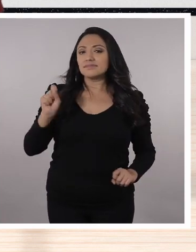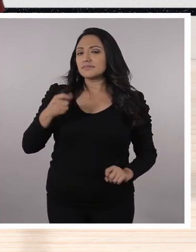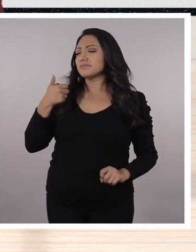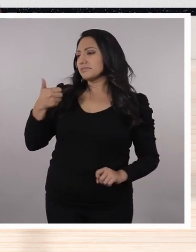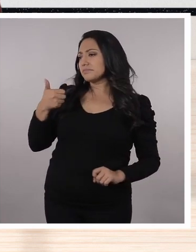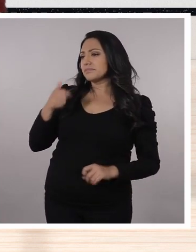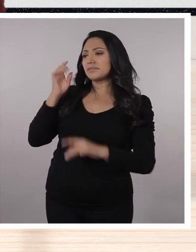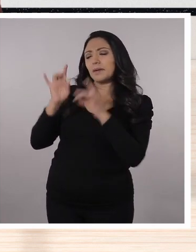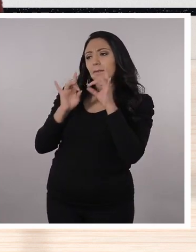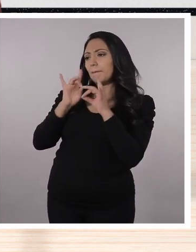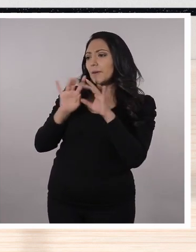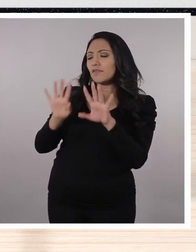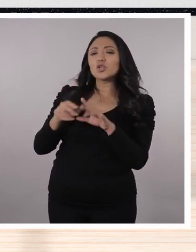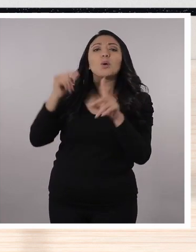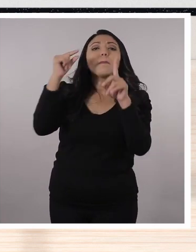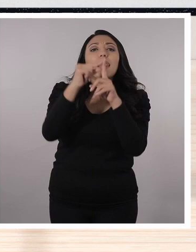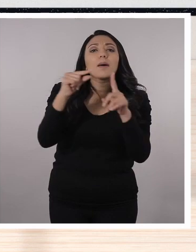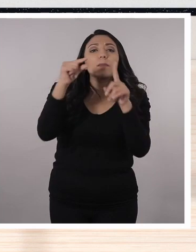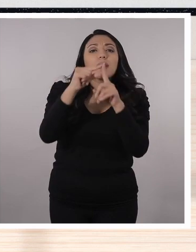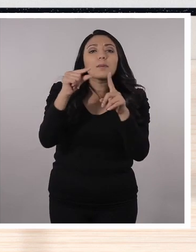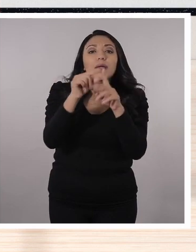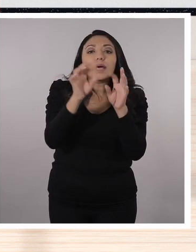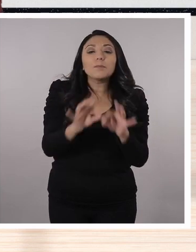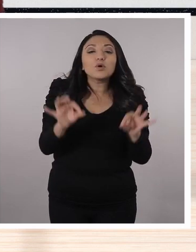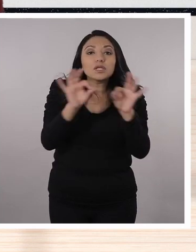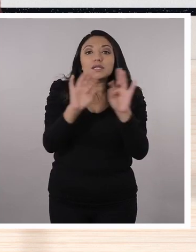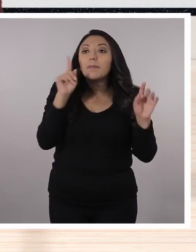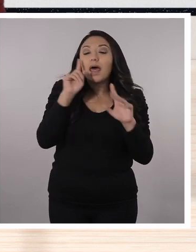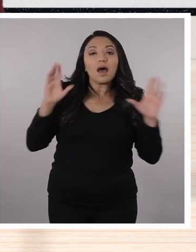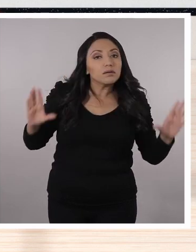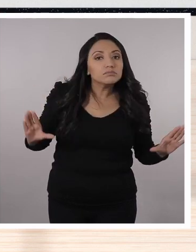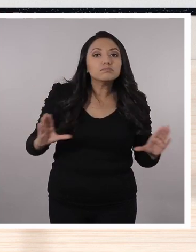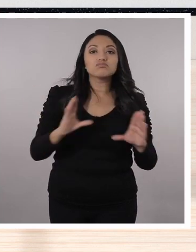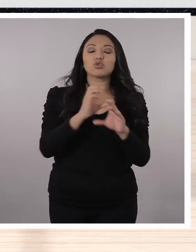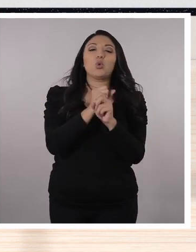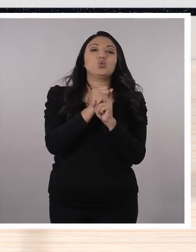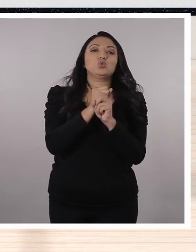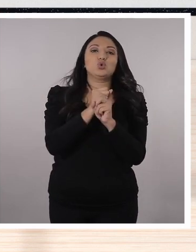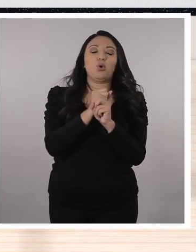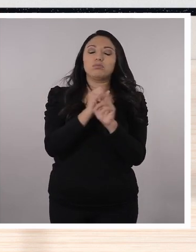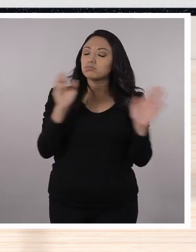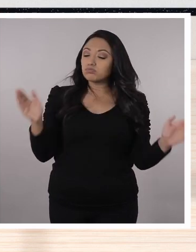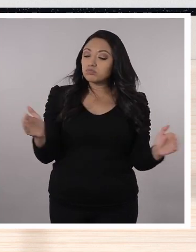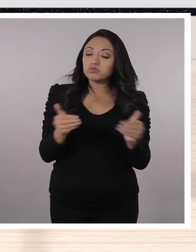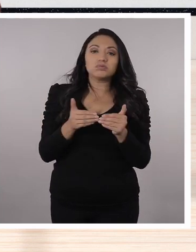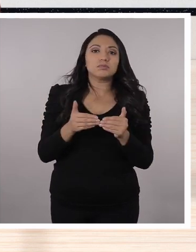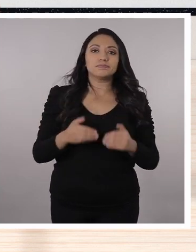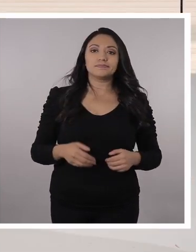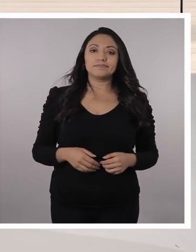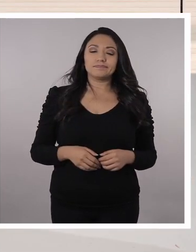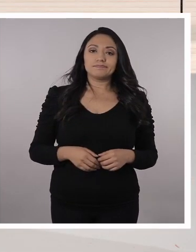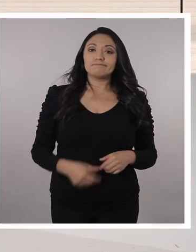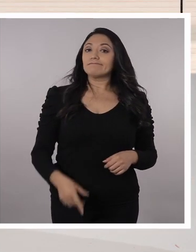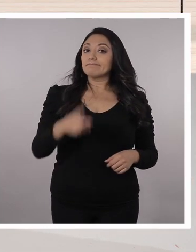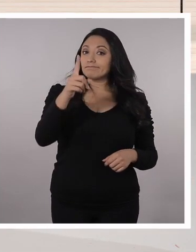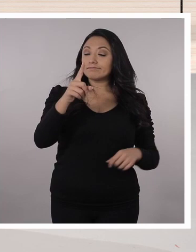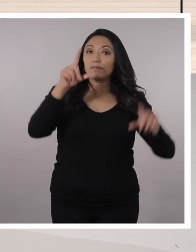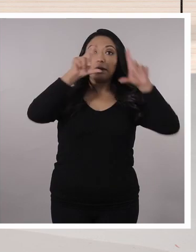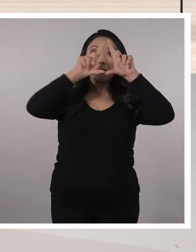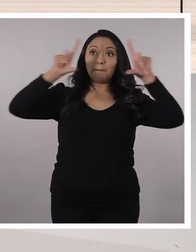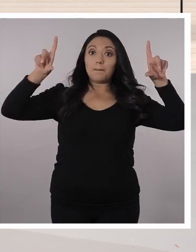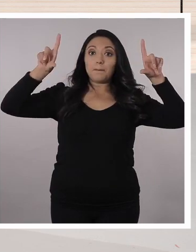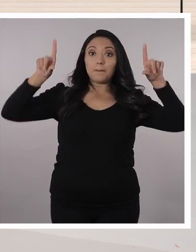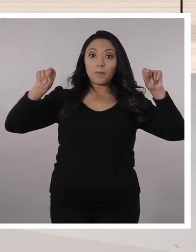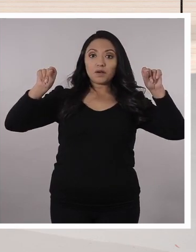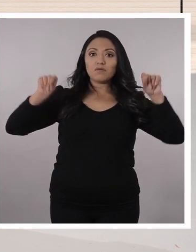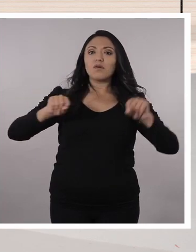¿no? Sí, o para finalizar, digamos, son palabras clave que nos ayudan a cerrar toda la idea. Recuerden que en un párrafo